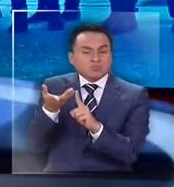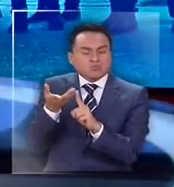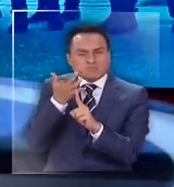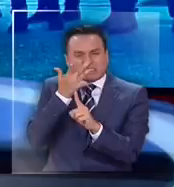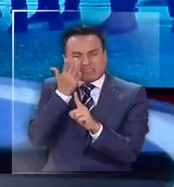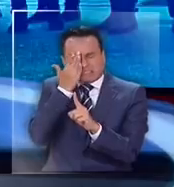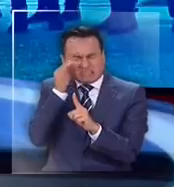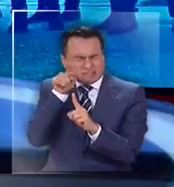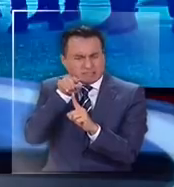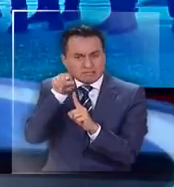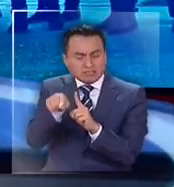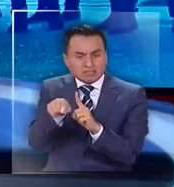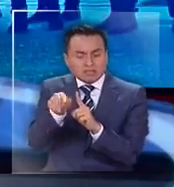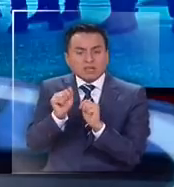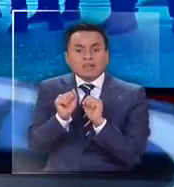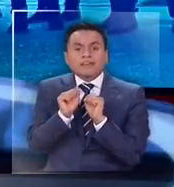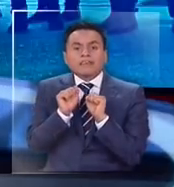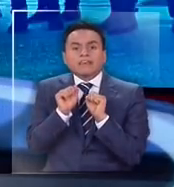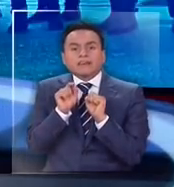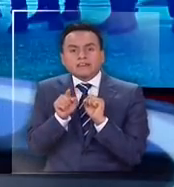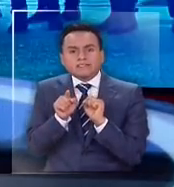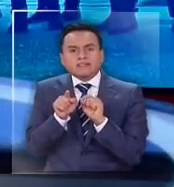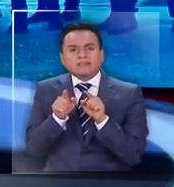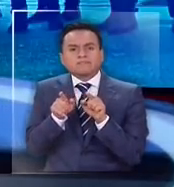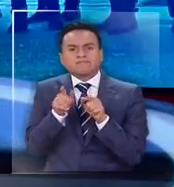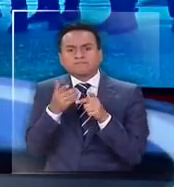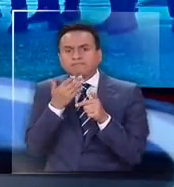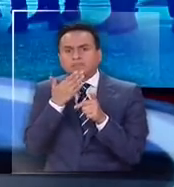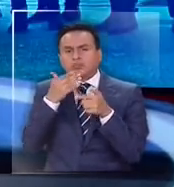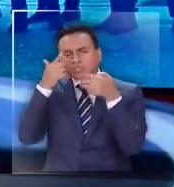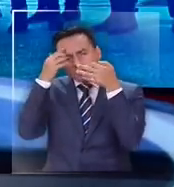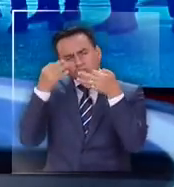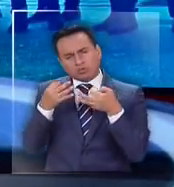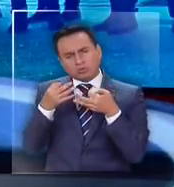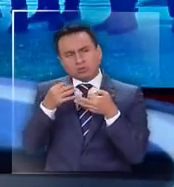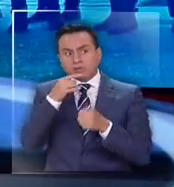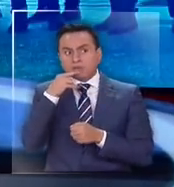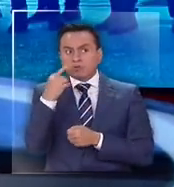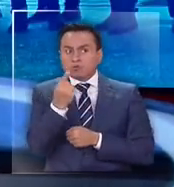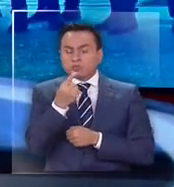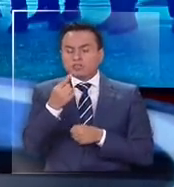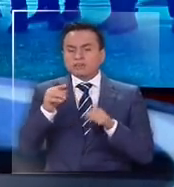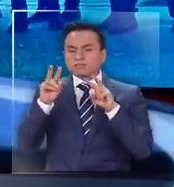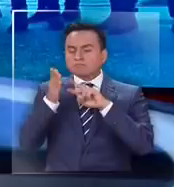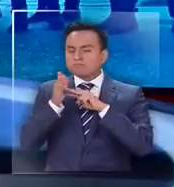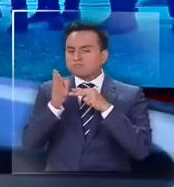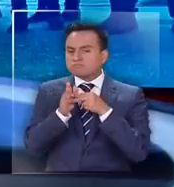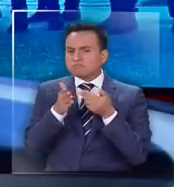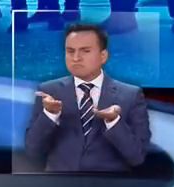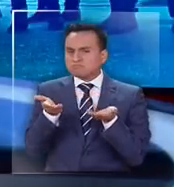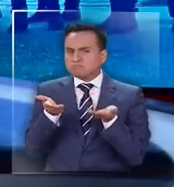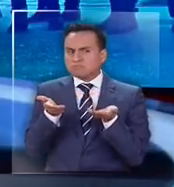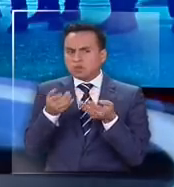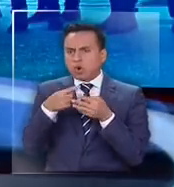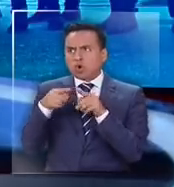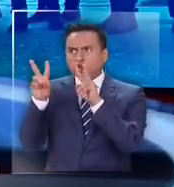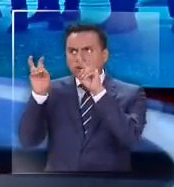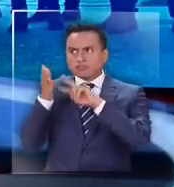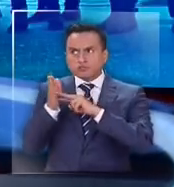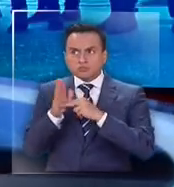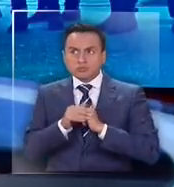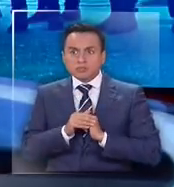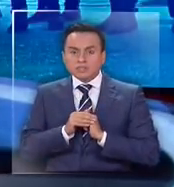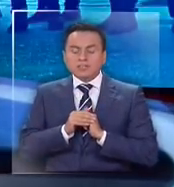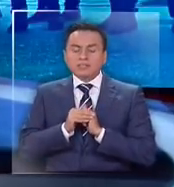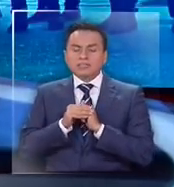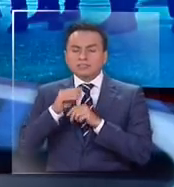verdugo? Bueno, ¿era esa la mejor decisión? Pregunta también que cabe en este caso y a lo mejor en cuantos otros. En